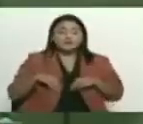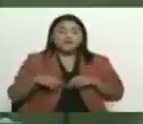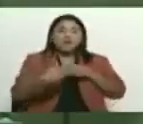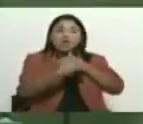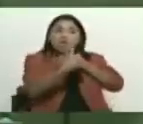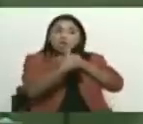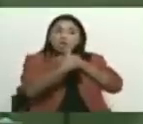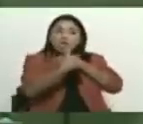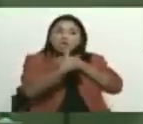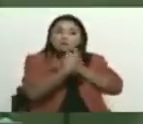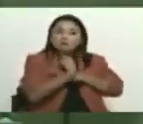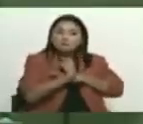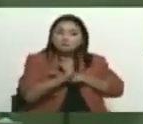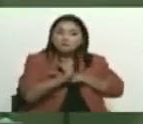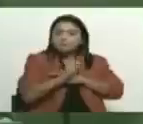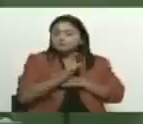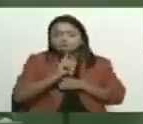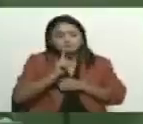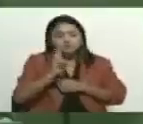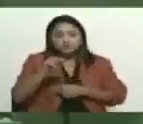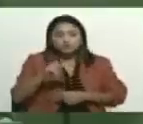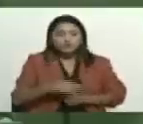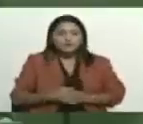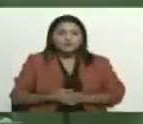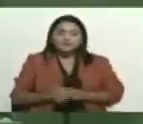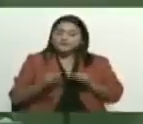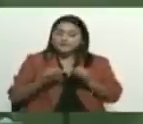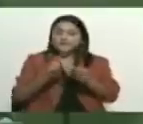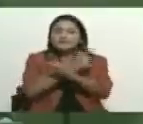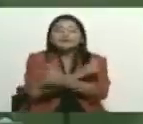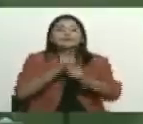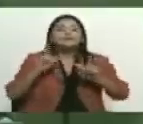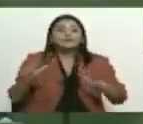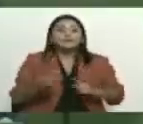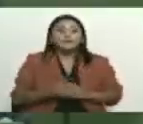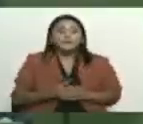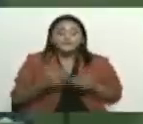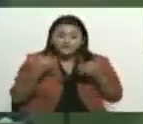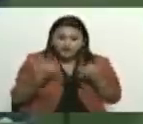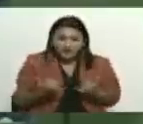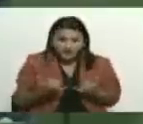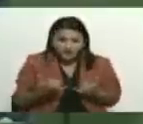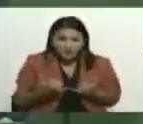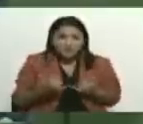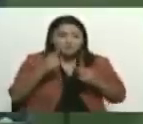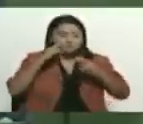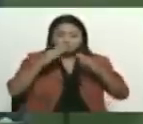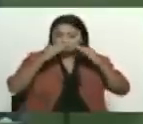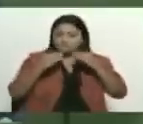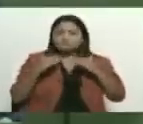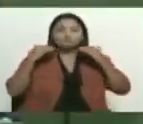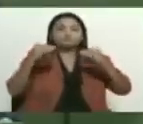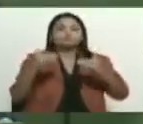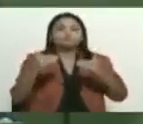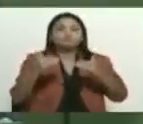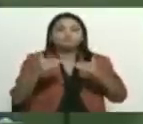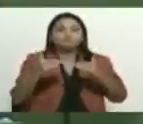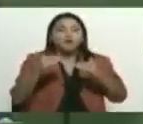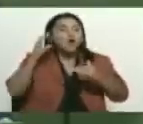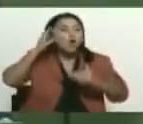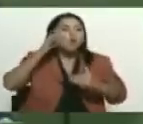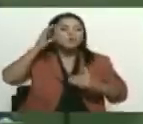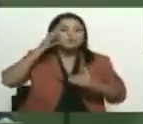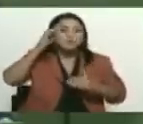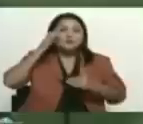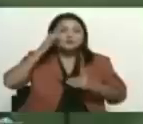presiones, chantajes ni amenazas y seguirá siendo libre. Hoy nos encontramos con la moral en alto y con un elevado nivel de